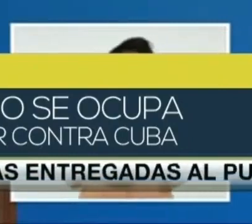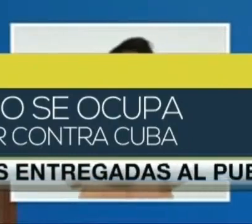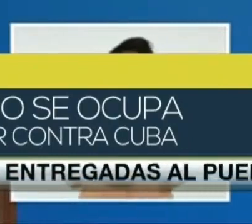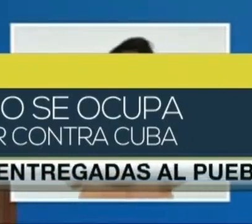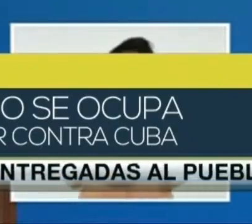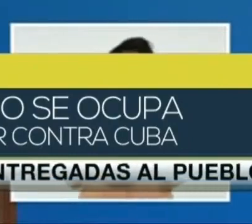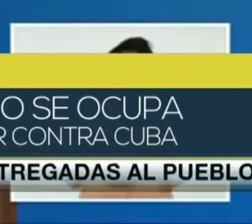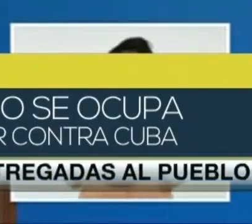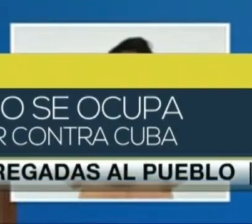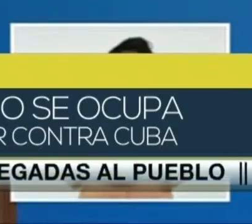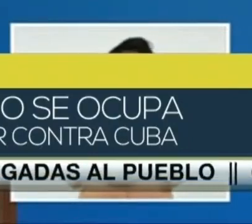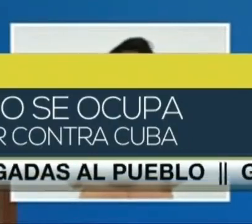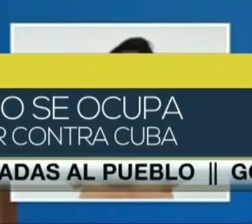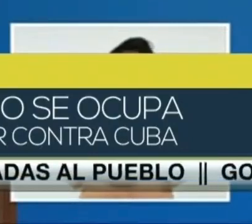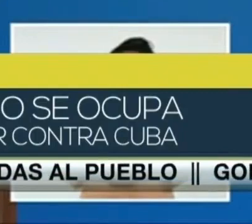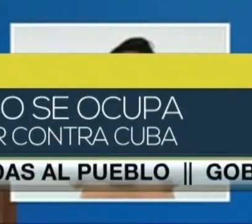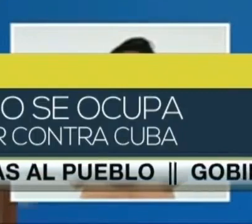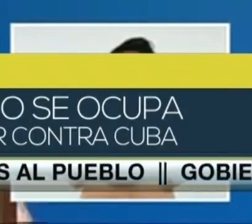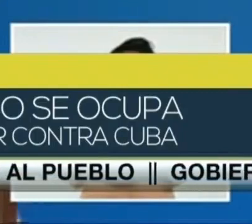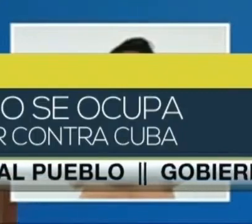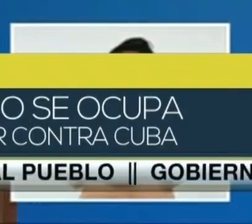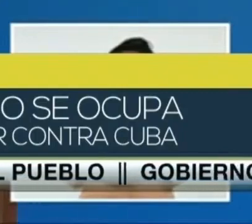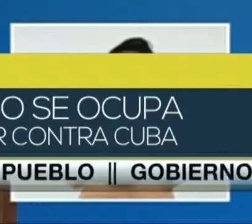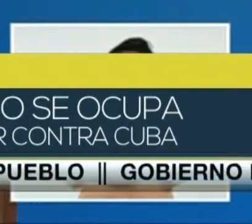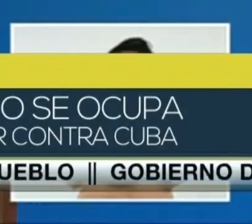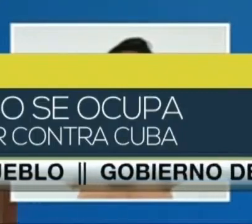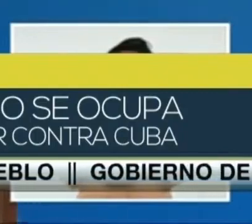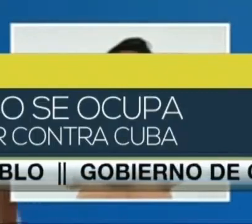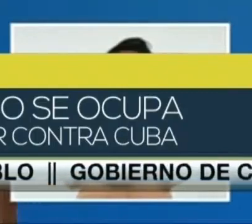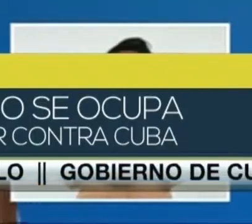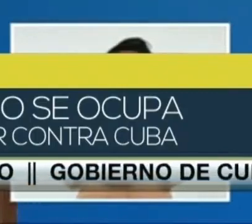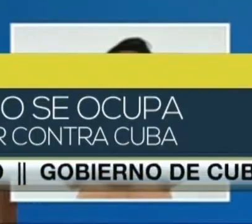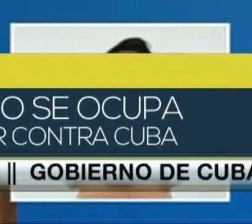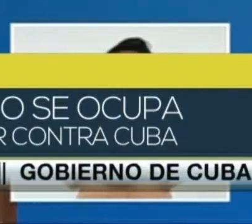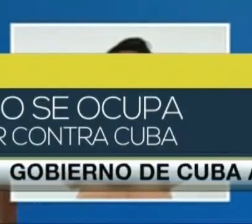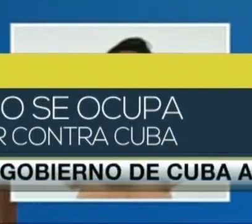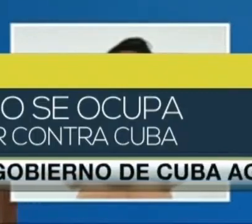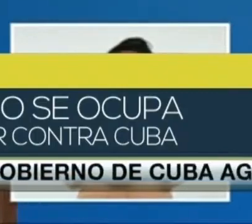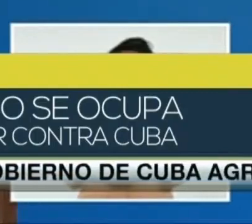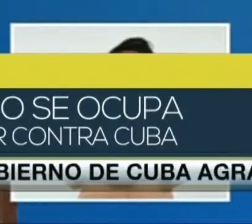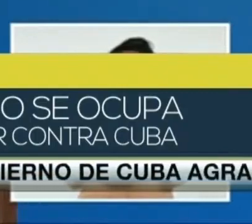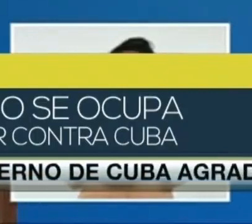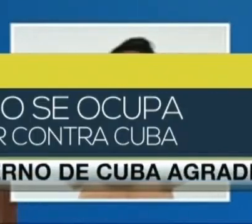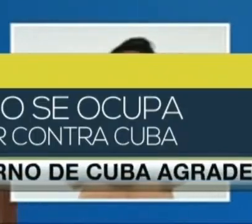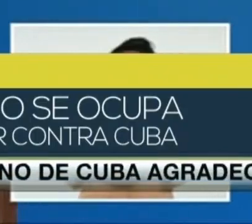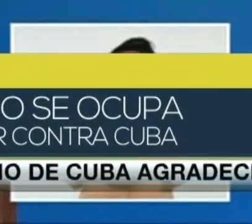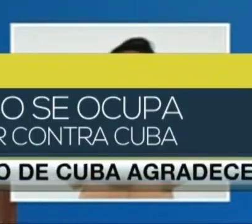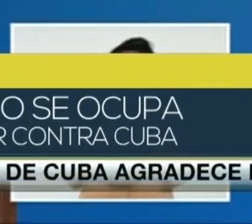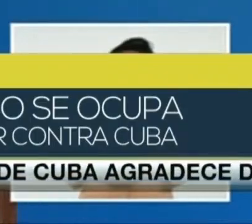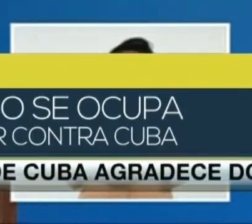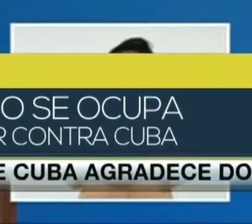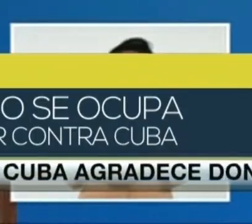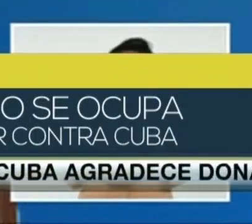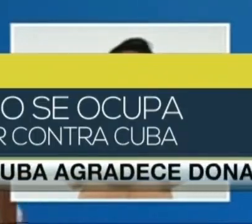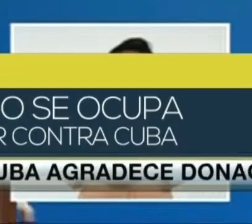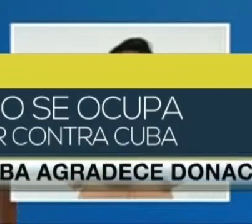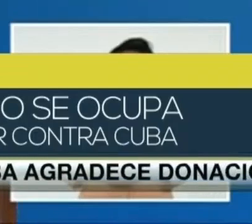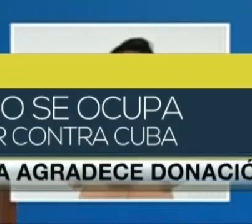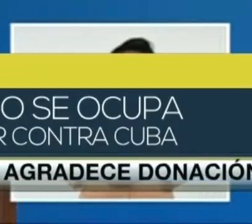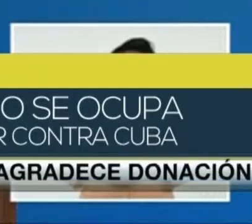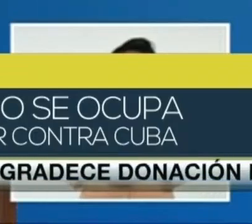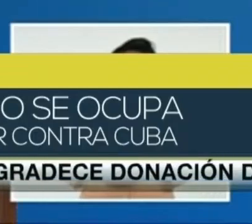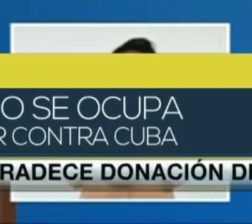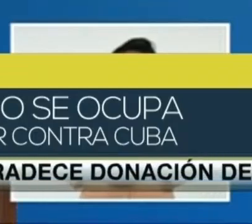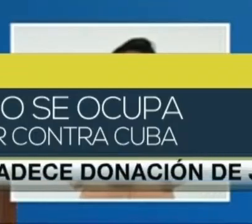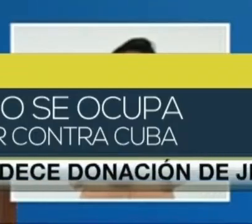ante el fracaso de la intentona de generar inestabilidad